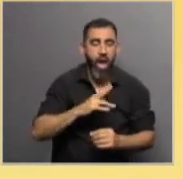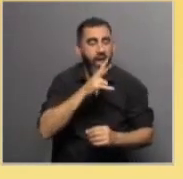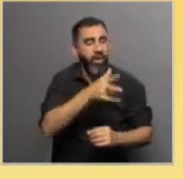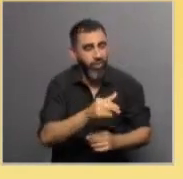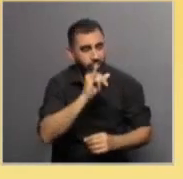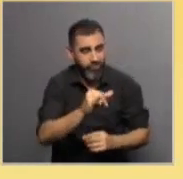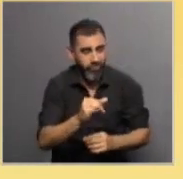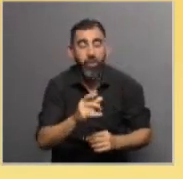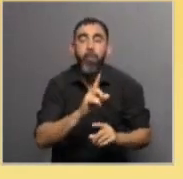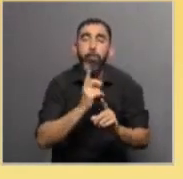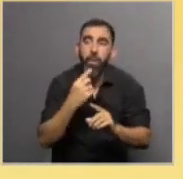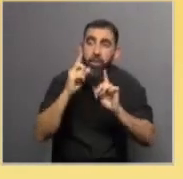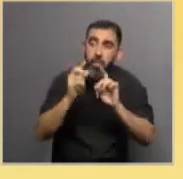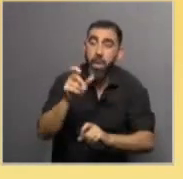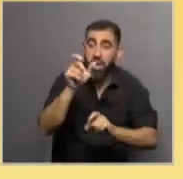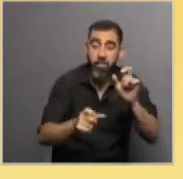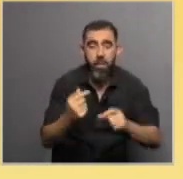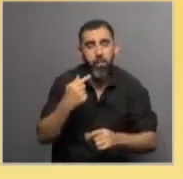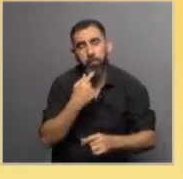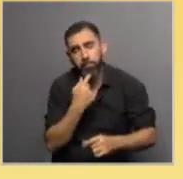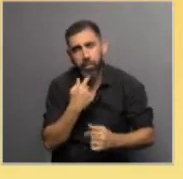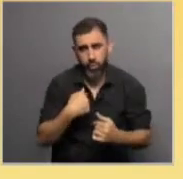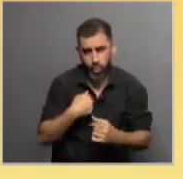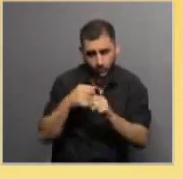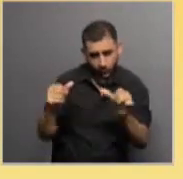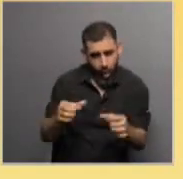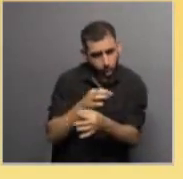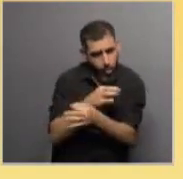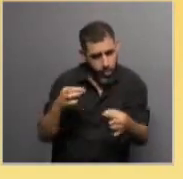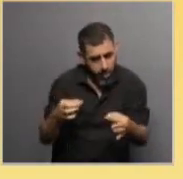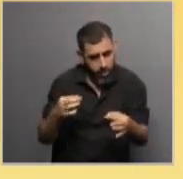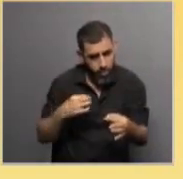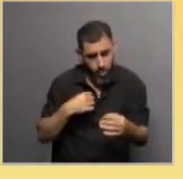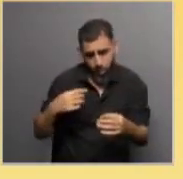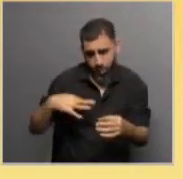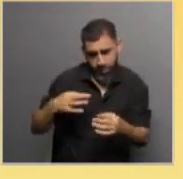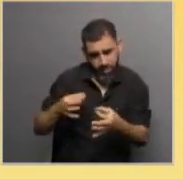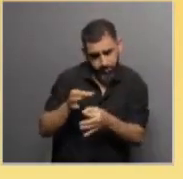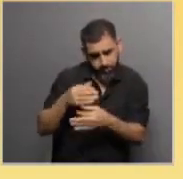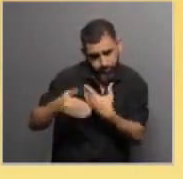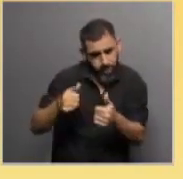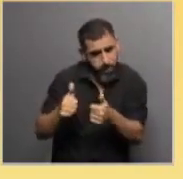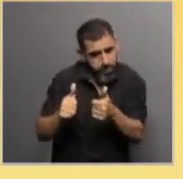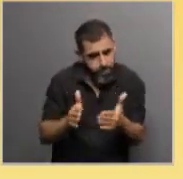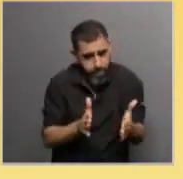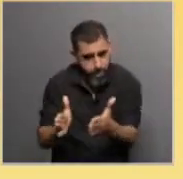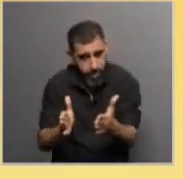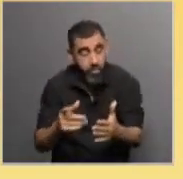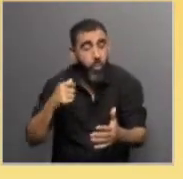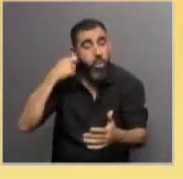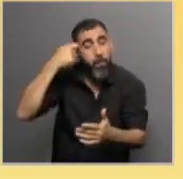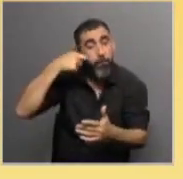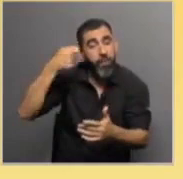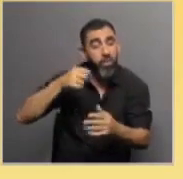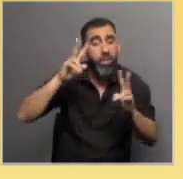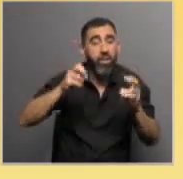que la vean, sino aquellos que se preguntan, bueno, ¿estoy haciendo lo correcto? ¿Estoy yendo para un lado adecuado? Es una película en cierta medida